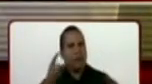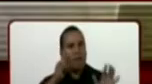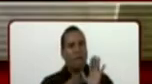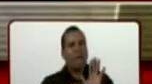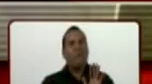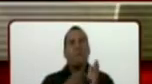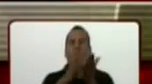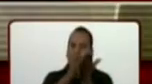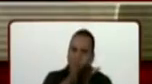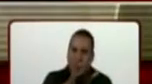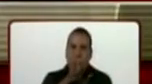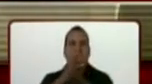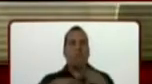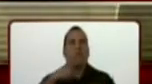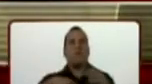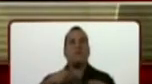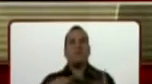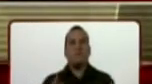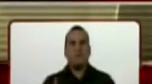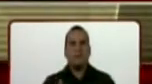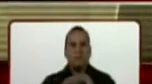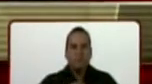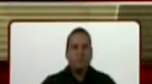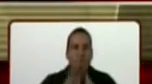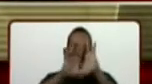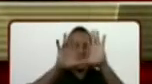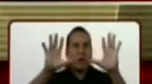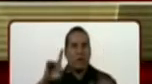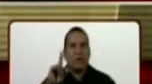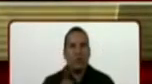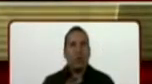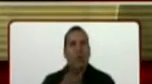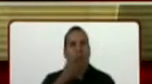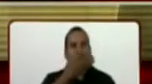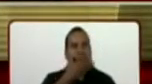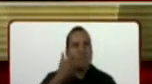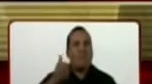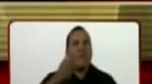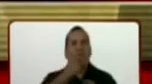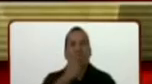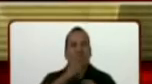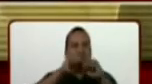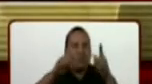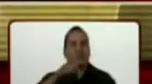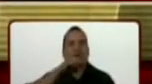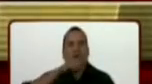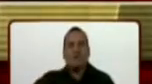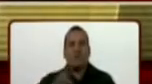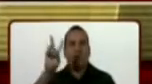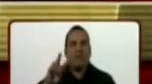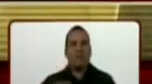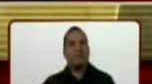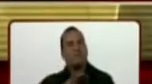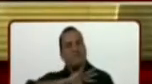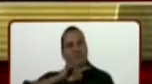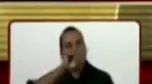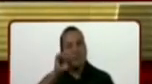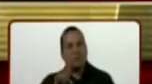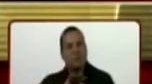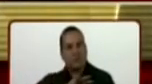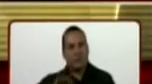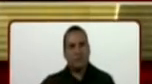continuemos con este proceso que se vislumbra como uno de los más hermosos que haya vivido la historia de Venezuela. Siguiente pregunta. Continuamos